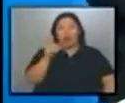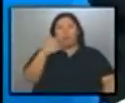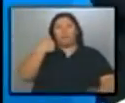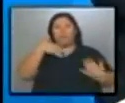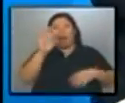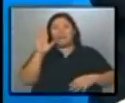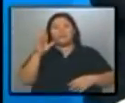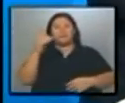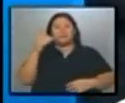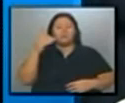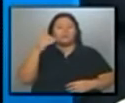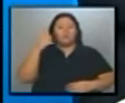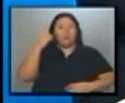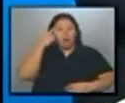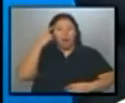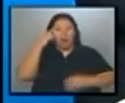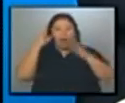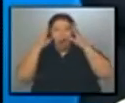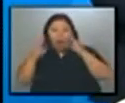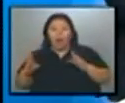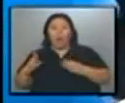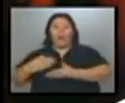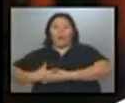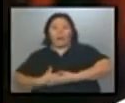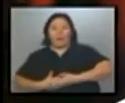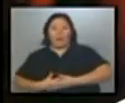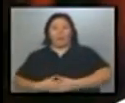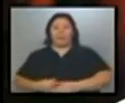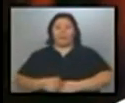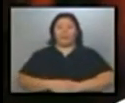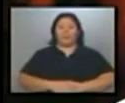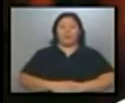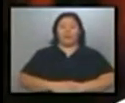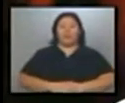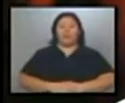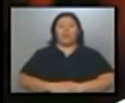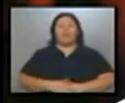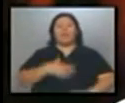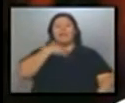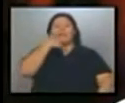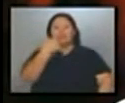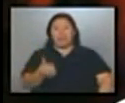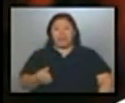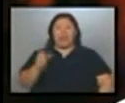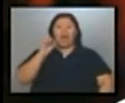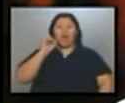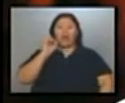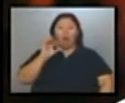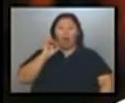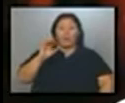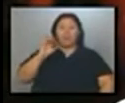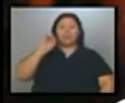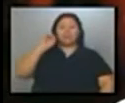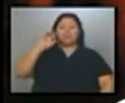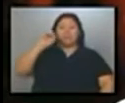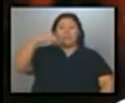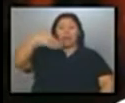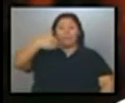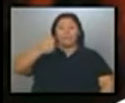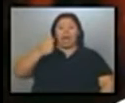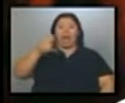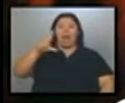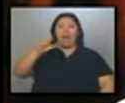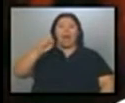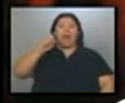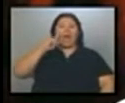máximo seguido 3 horas, ahí la vemos. El nombre de Malaika lo elegimos en Kenia. Esto tiene nivel, muchachos. No